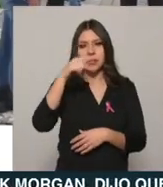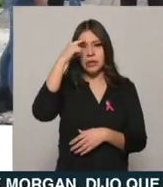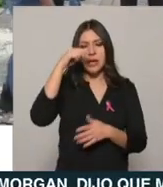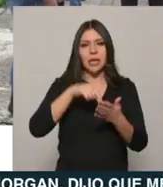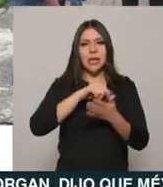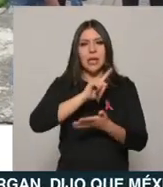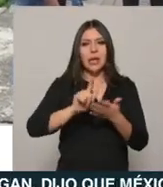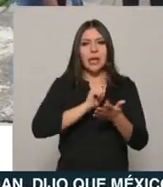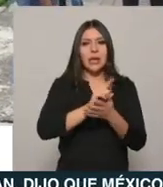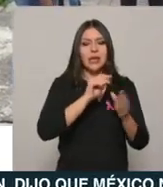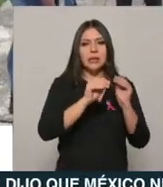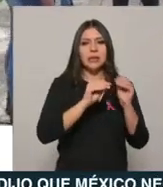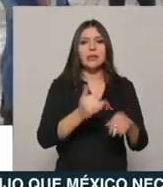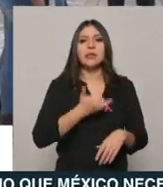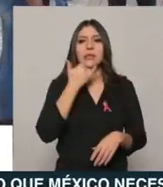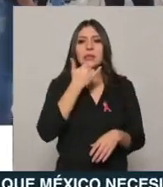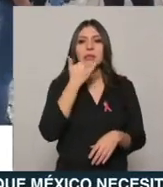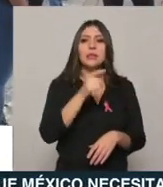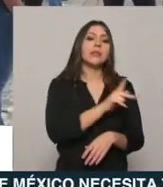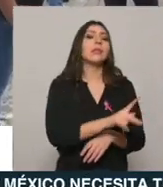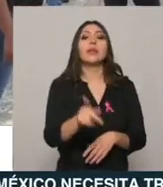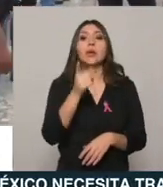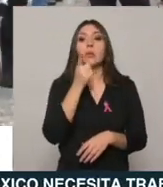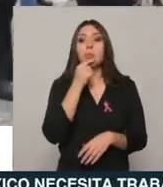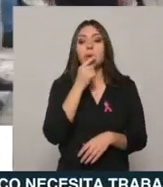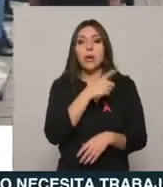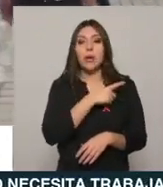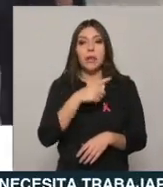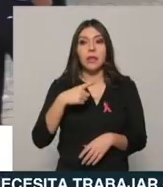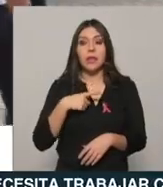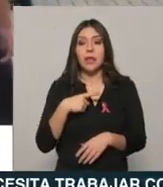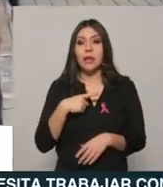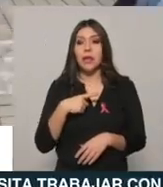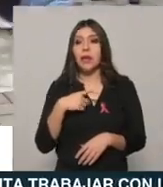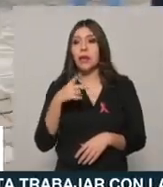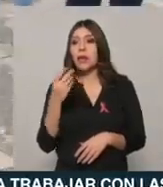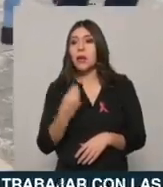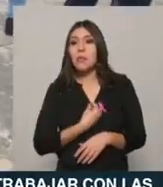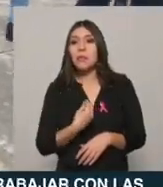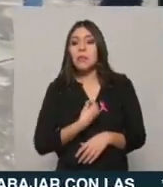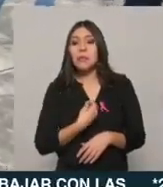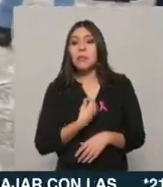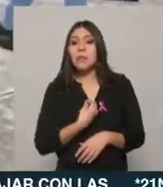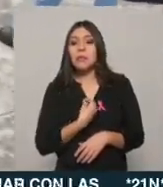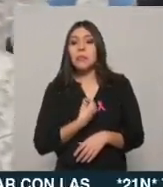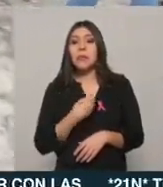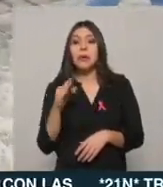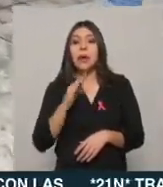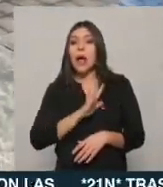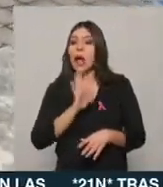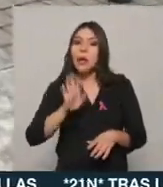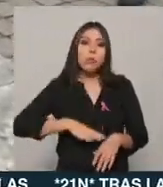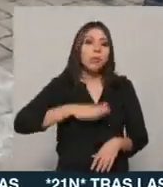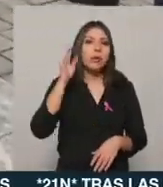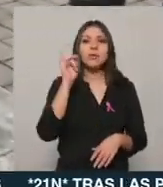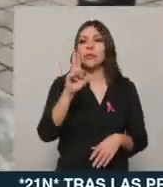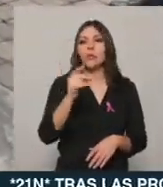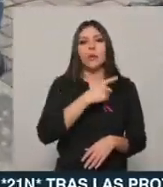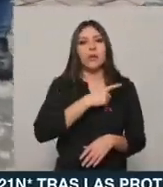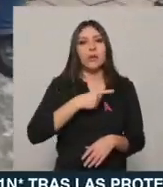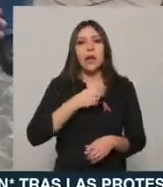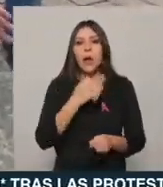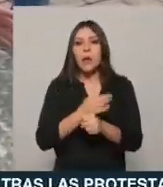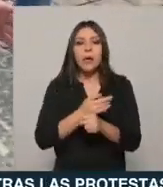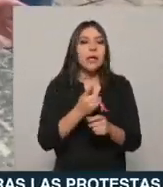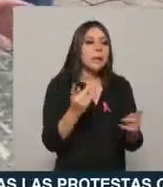práctica el policía no debe agotar niveles de uso de la fuerza, sino actuar en contexto con una situación que se le presenta. Sobre el modelo piramidal del uso